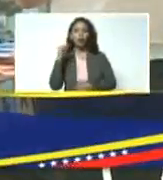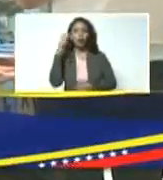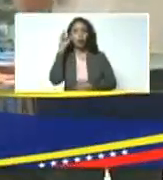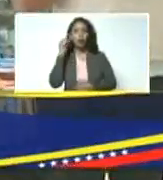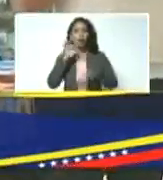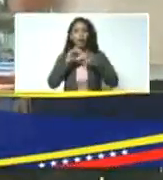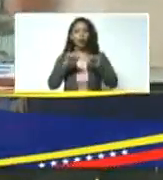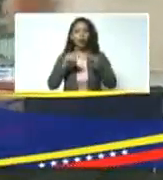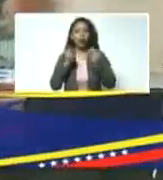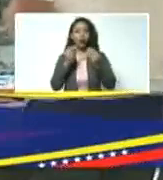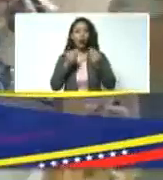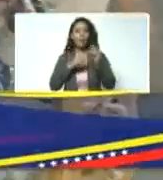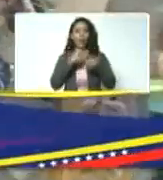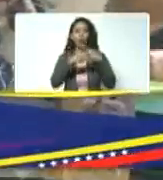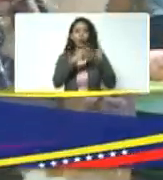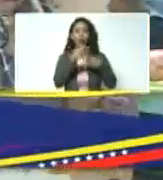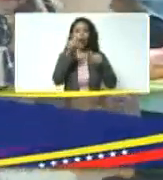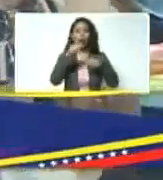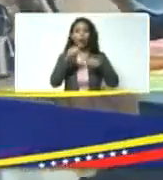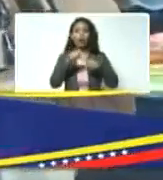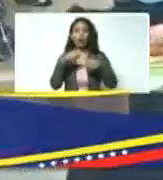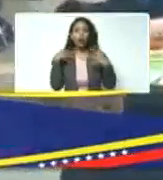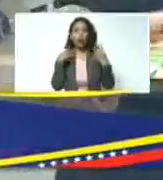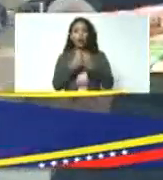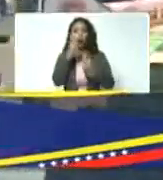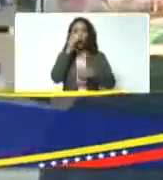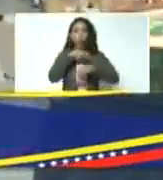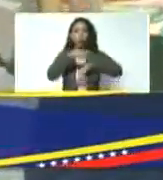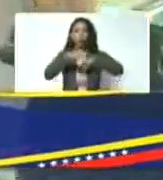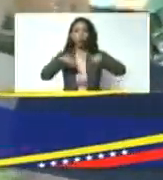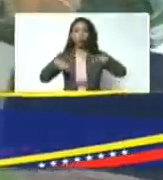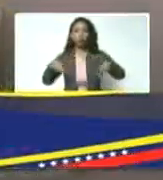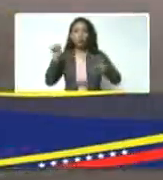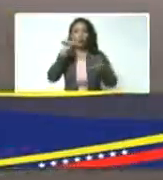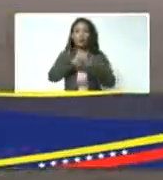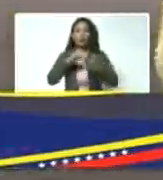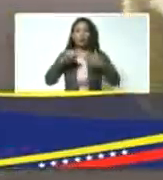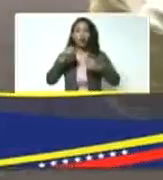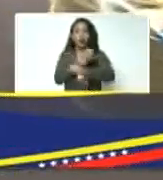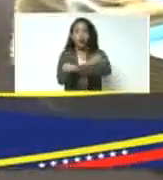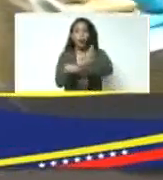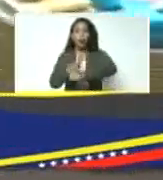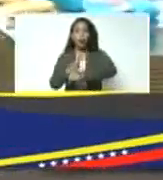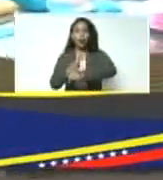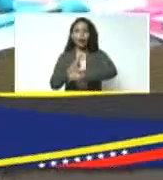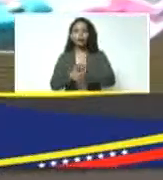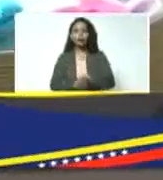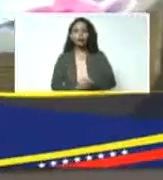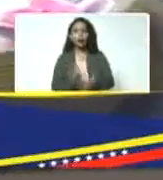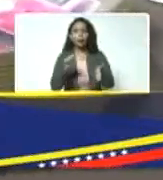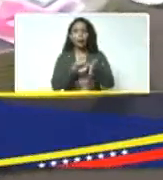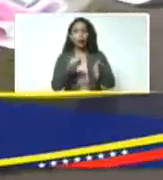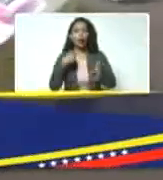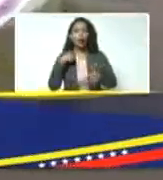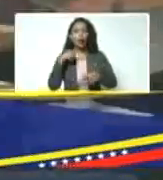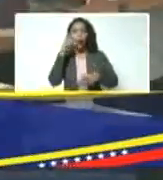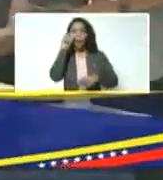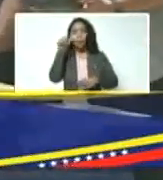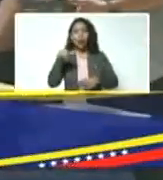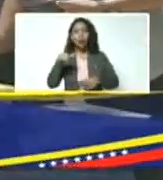secretario de Economía Productiva, Sergio Quintero, el compañero coordinador del Centro Sambil Paraguaná, Miguel Contreras, y desde